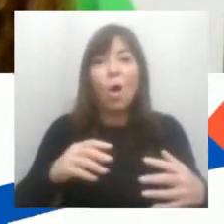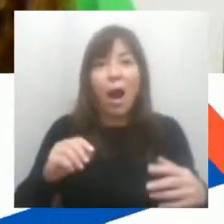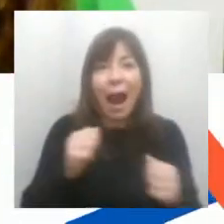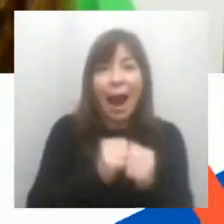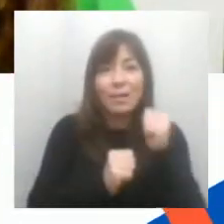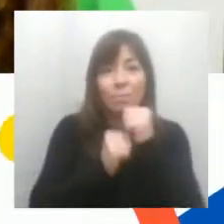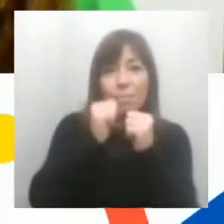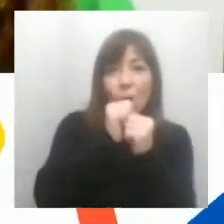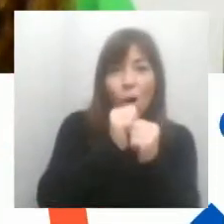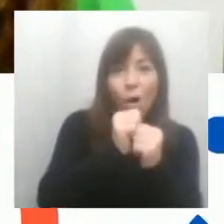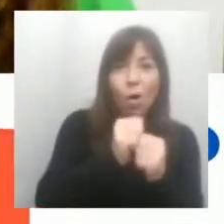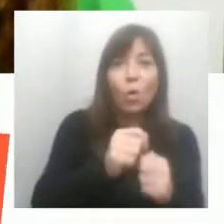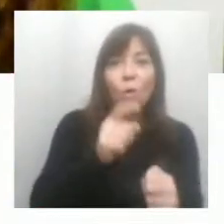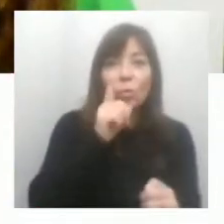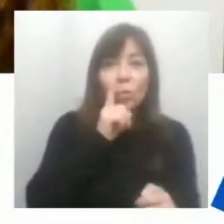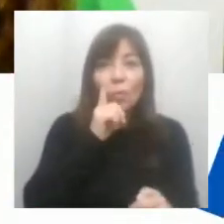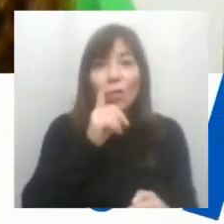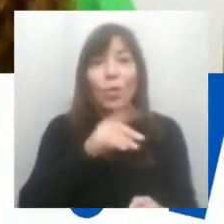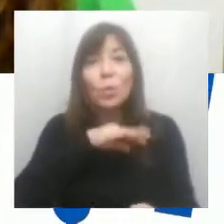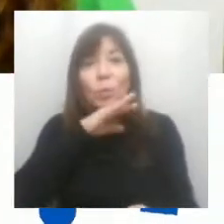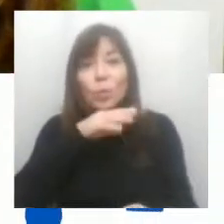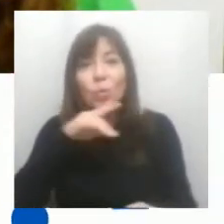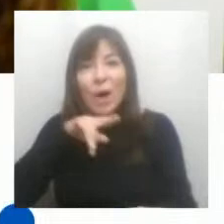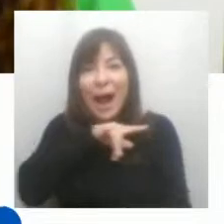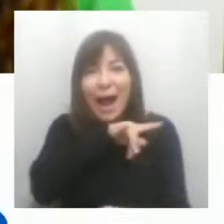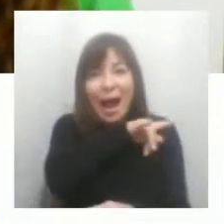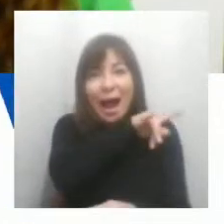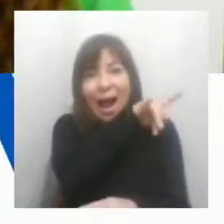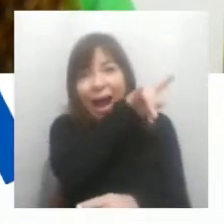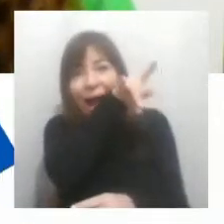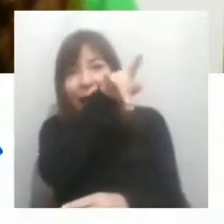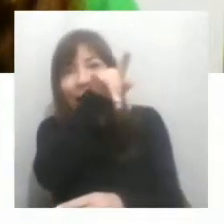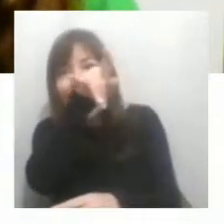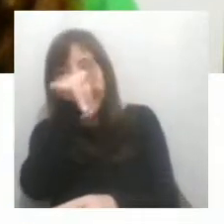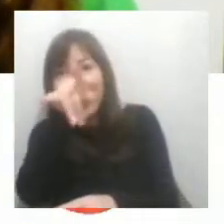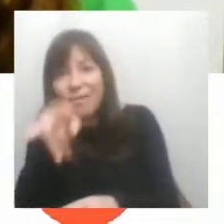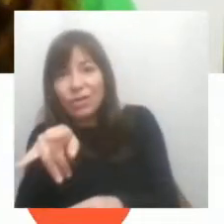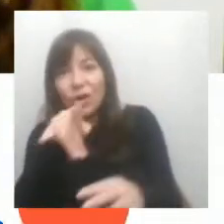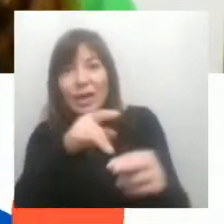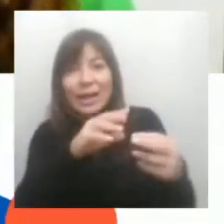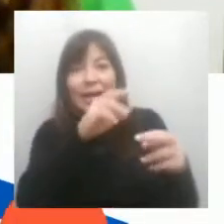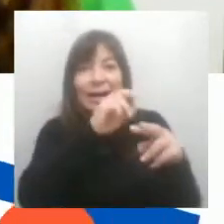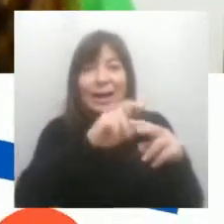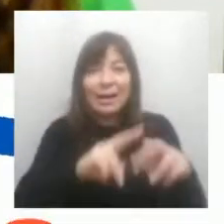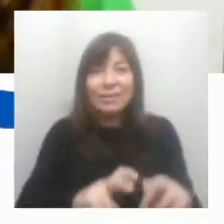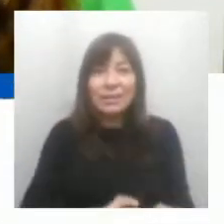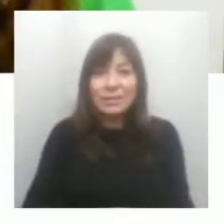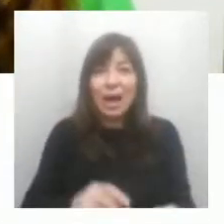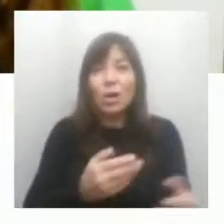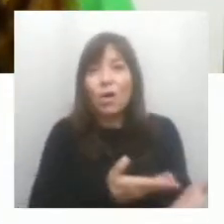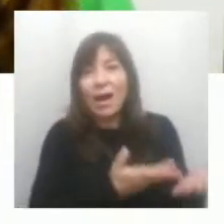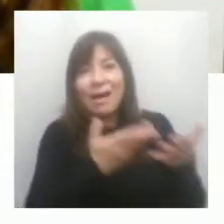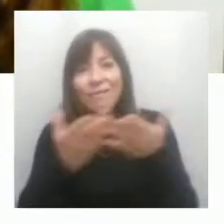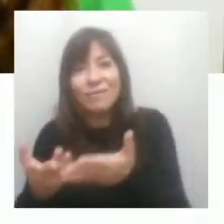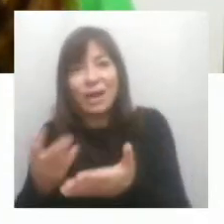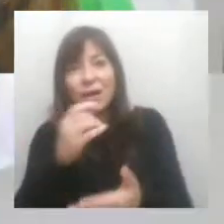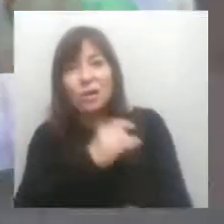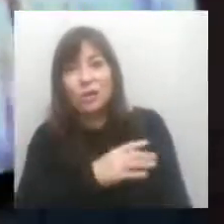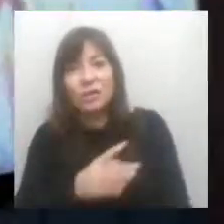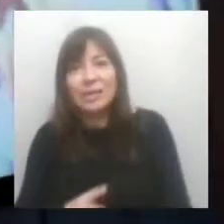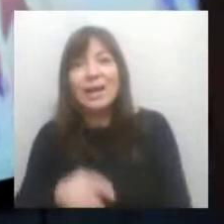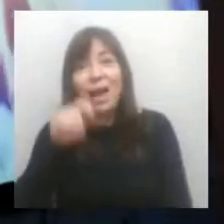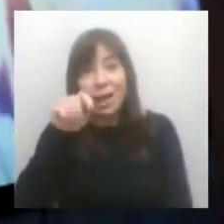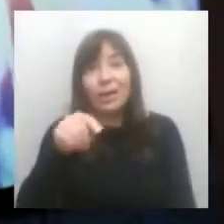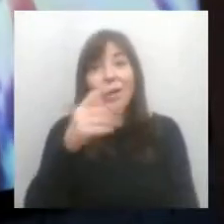se tuvo que utilizar un hangar de aviones para poder revisarlo antes de enviarlo a Chile. Y está ubicado ahí, en el Túnel Universo,